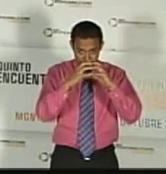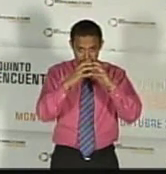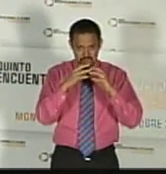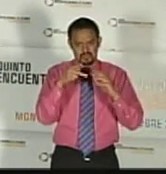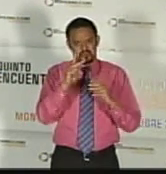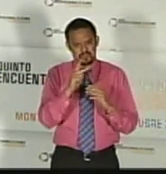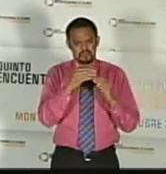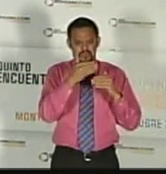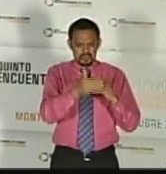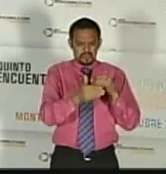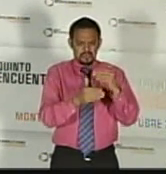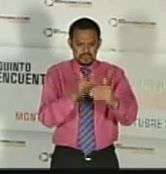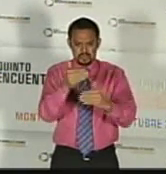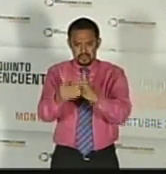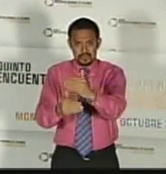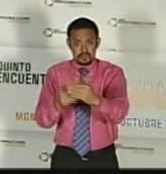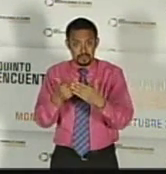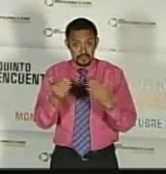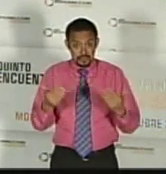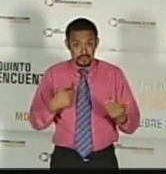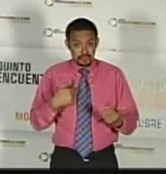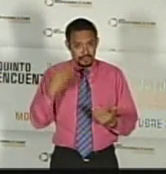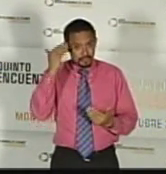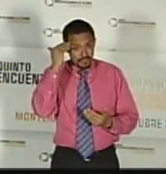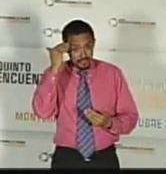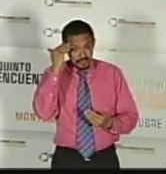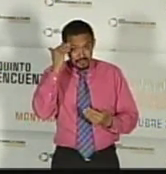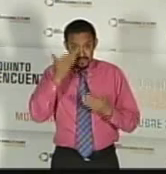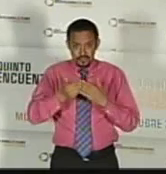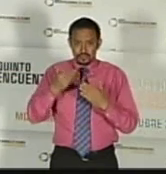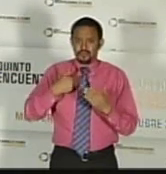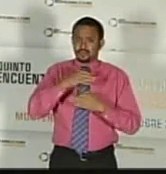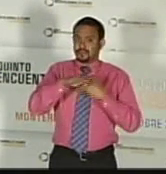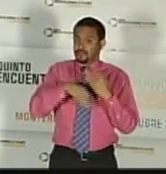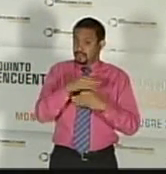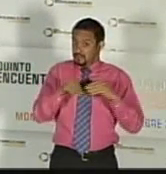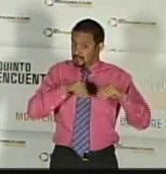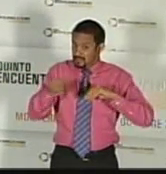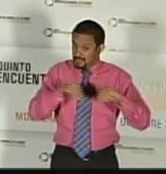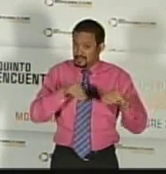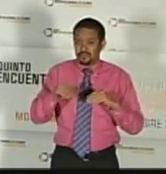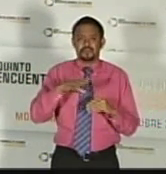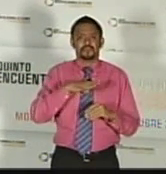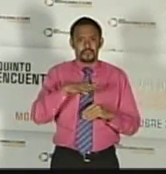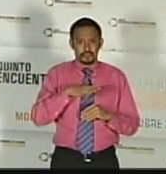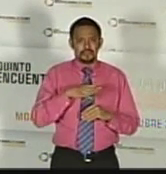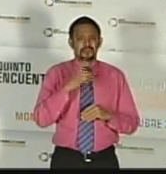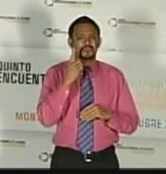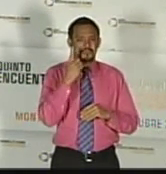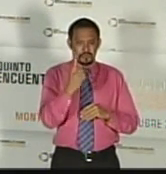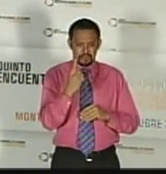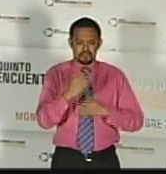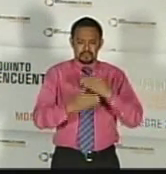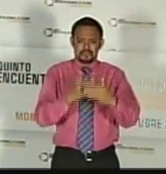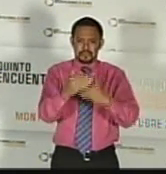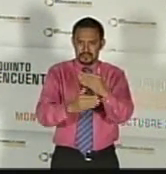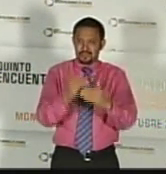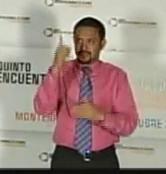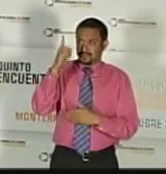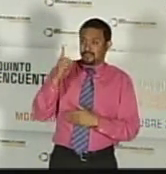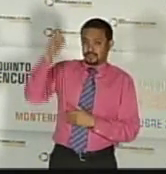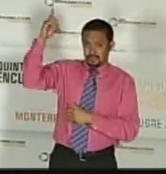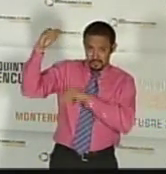bases, el pensamiento que recibí de Teilhard de Chardin es que todo movimiento tiene dirección, tiene una intención divina y